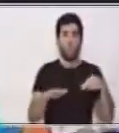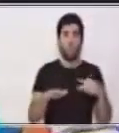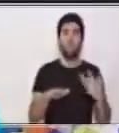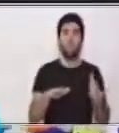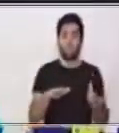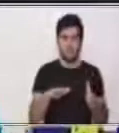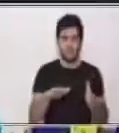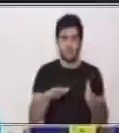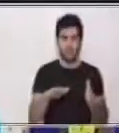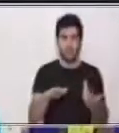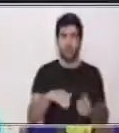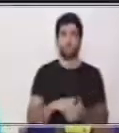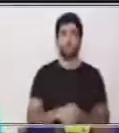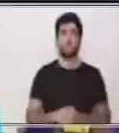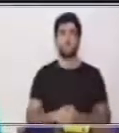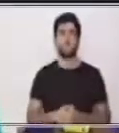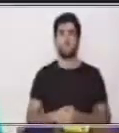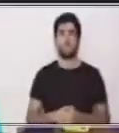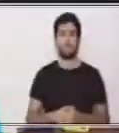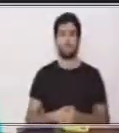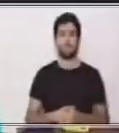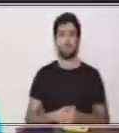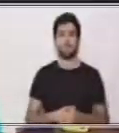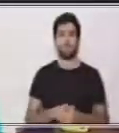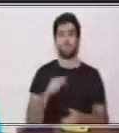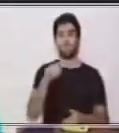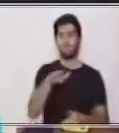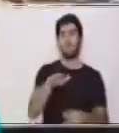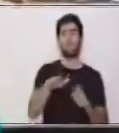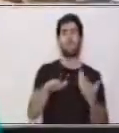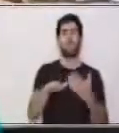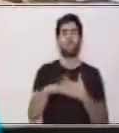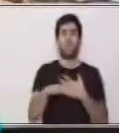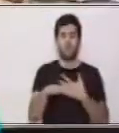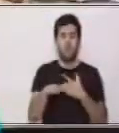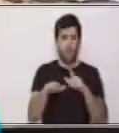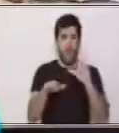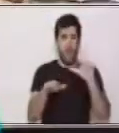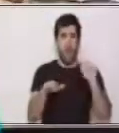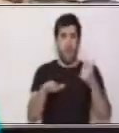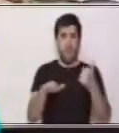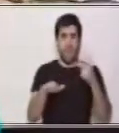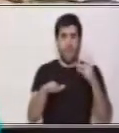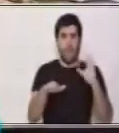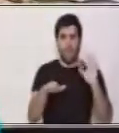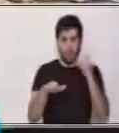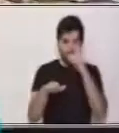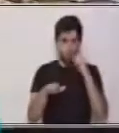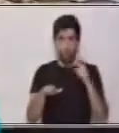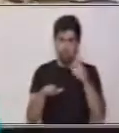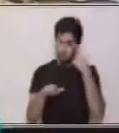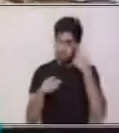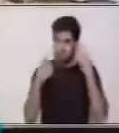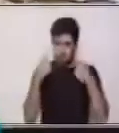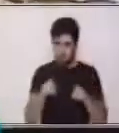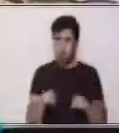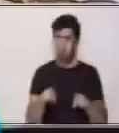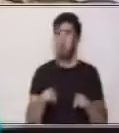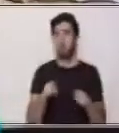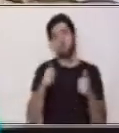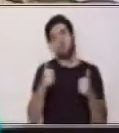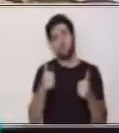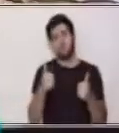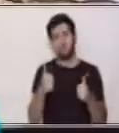cubo? ¿Cómo se llaman? ¿Se llaman lados? ¿Te parece que lo podemos llamar lados? Sí, está bien, lo podemos llamar